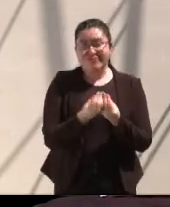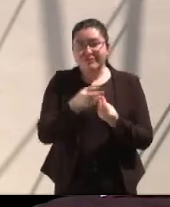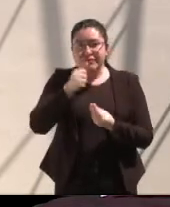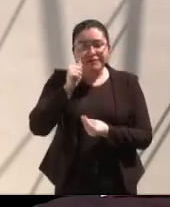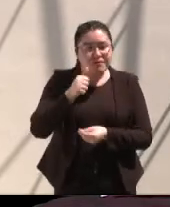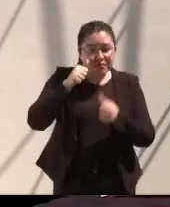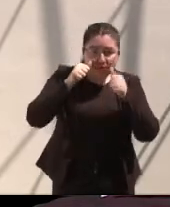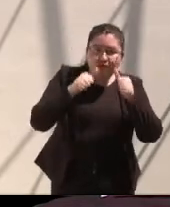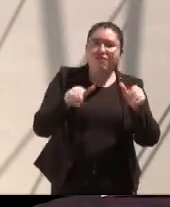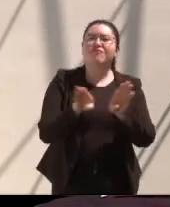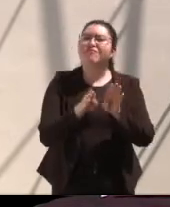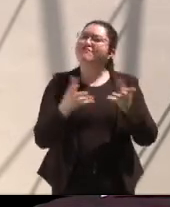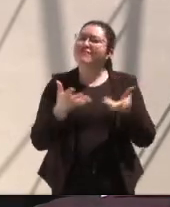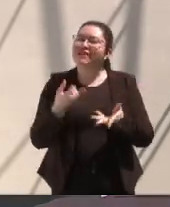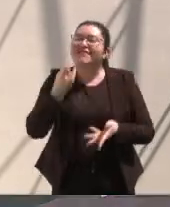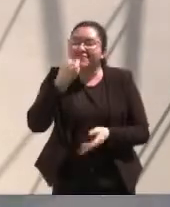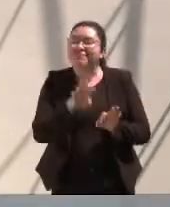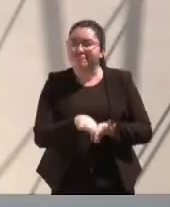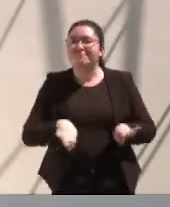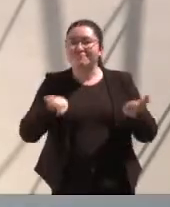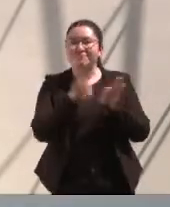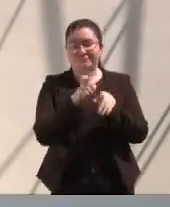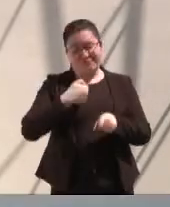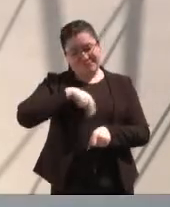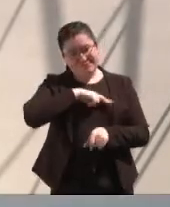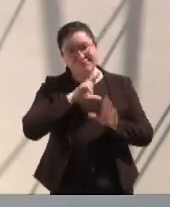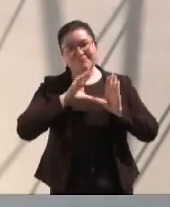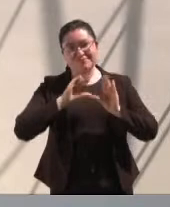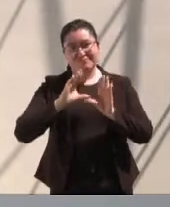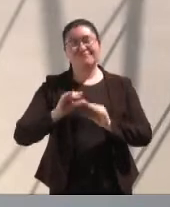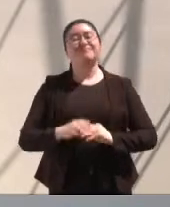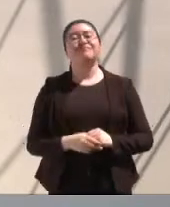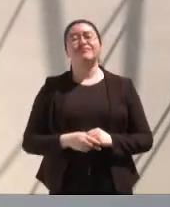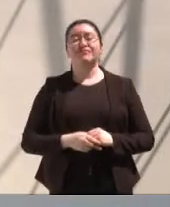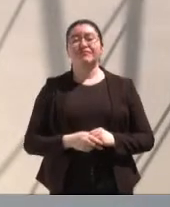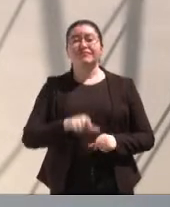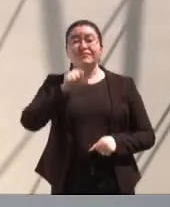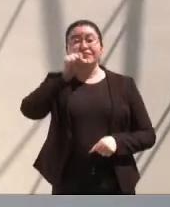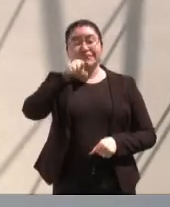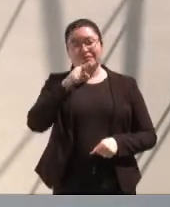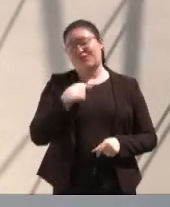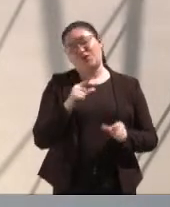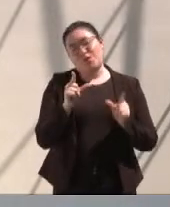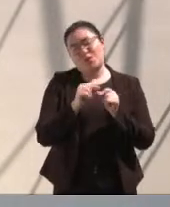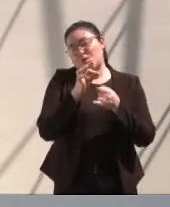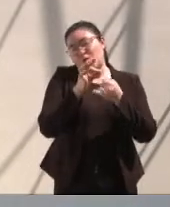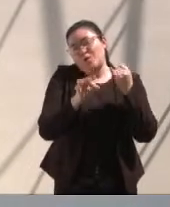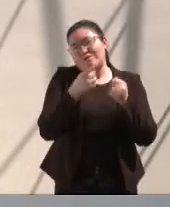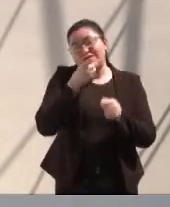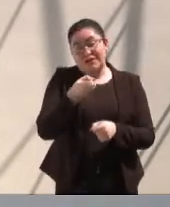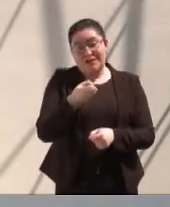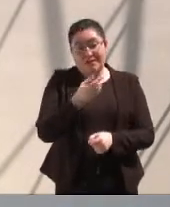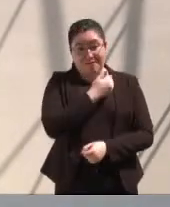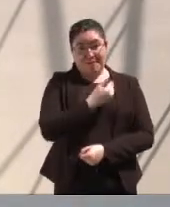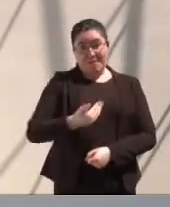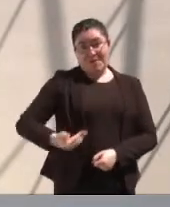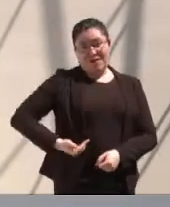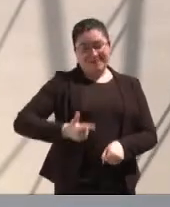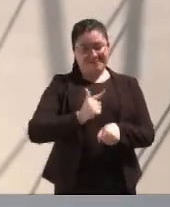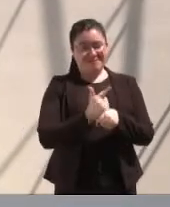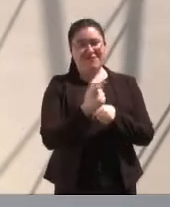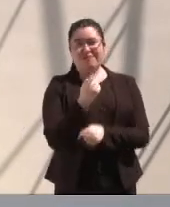de violencia. Y cierro diciendo que para el presidente de la República, el licenciado Andrés Manuel López Obrador,